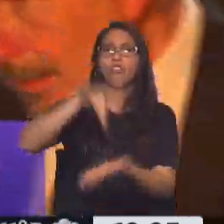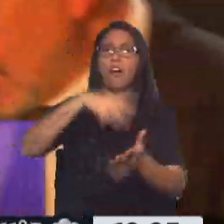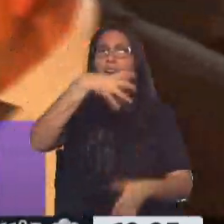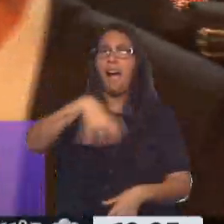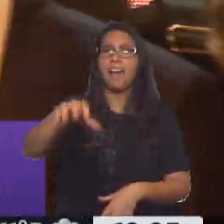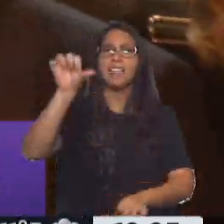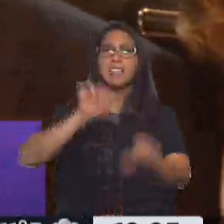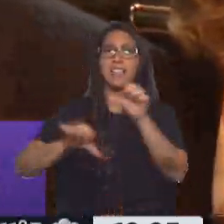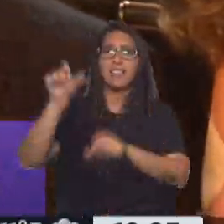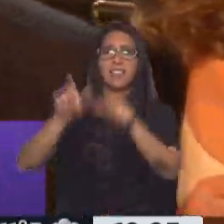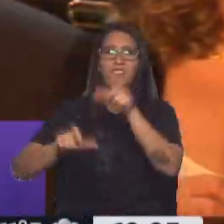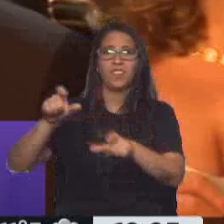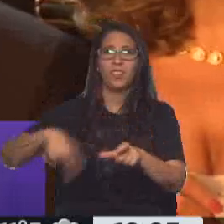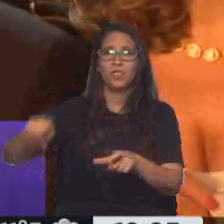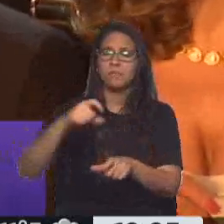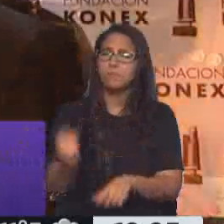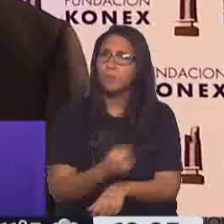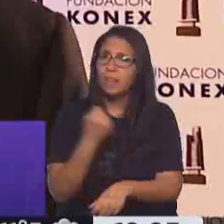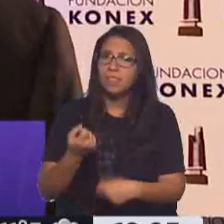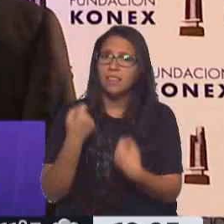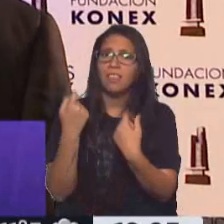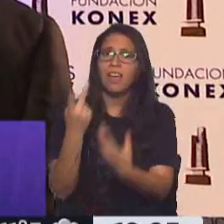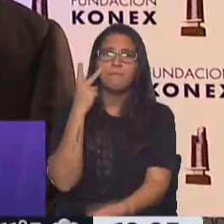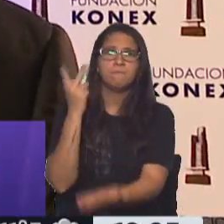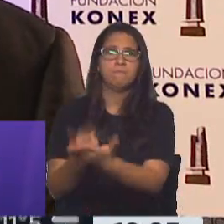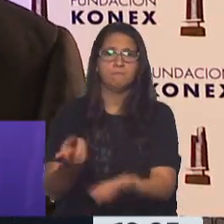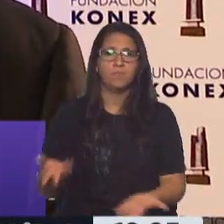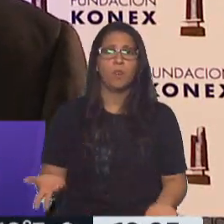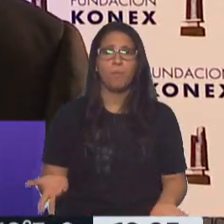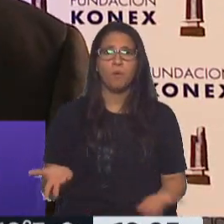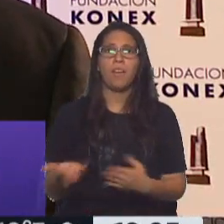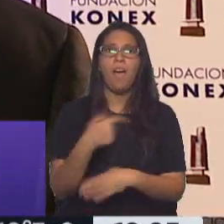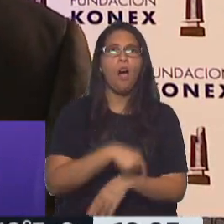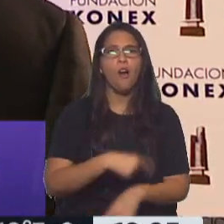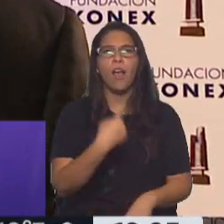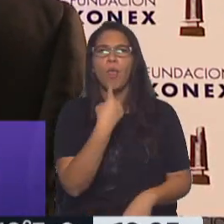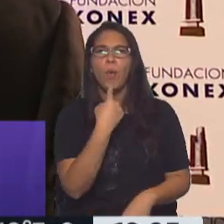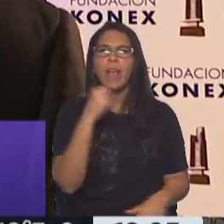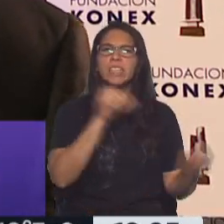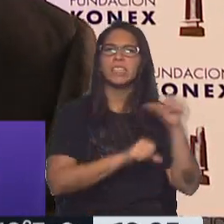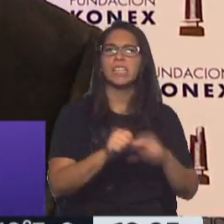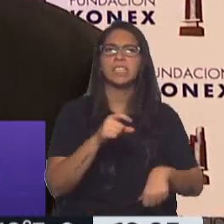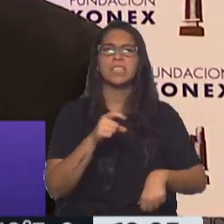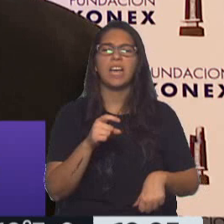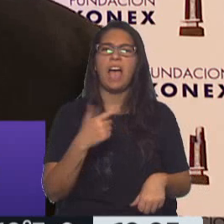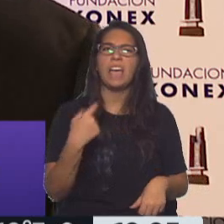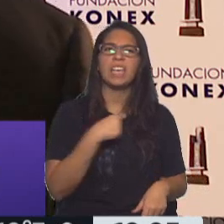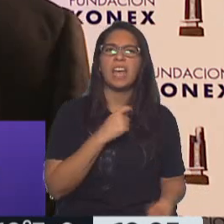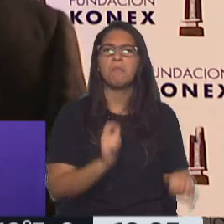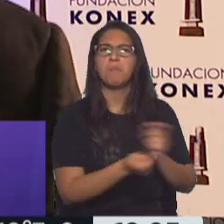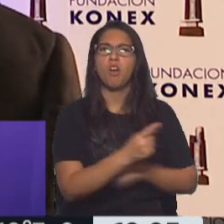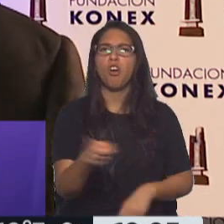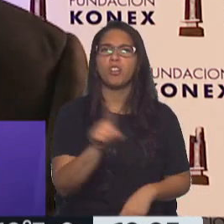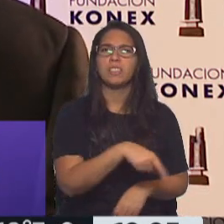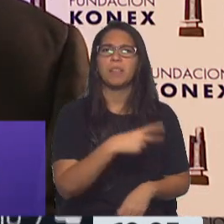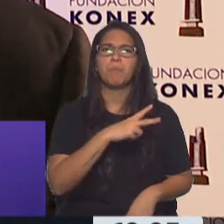científicos y realmente es importantísimo porque en momento que se está discutiendo la pertinencia de la ciencia en momentos que se quiere privatizar el conis